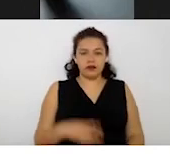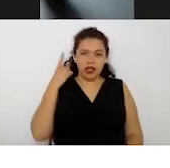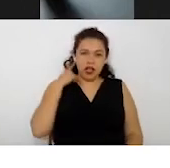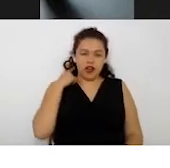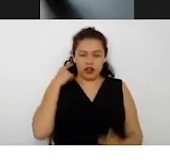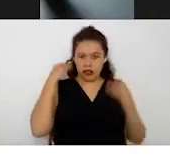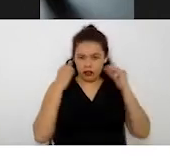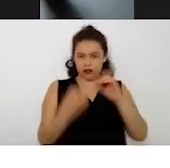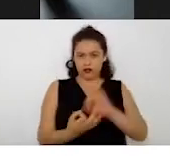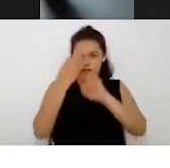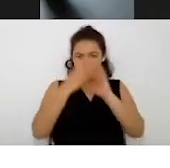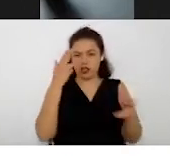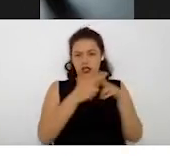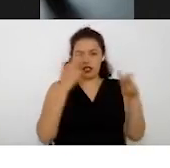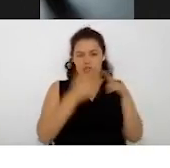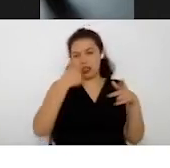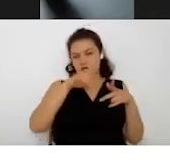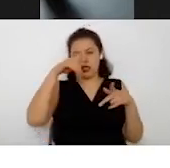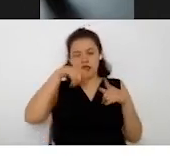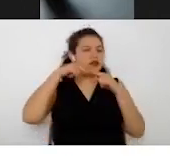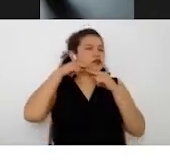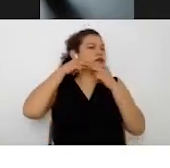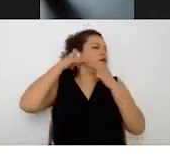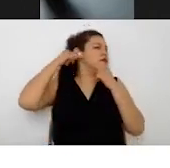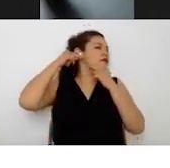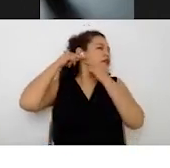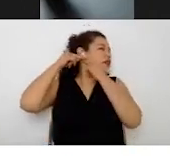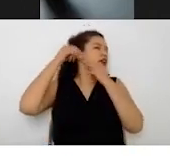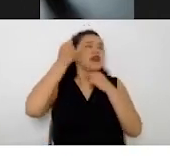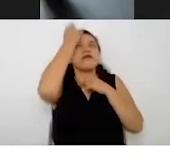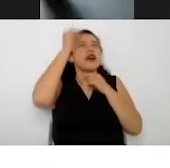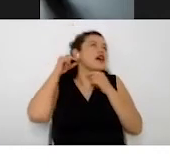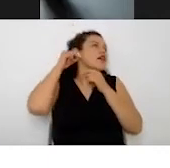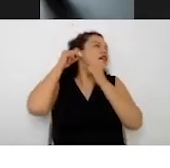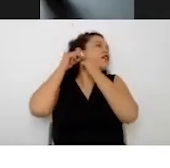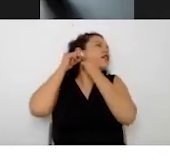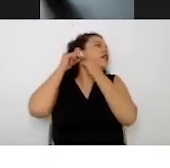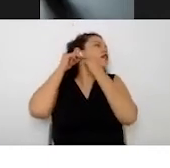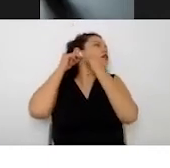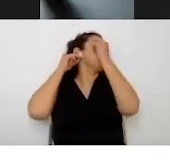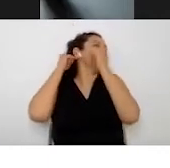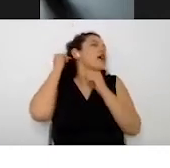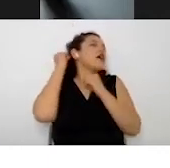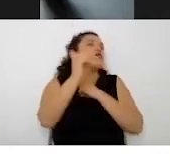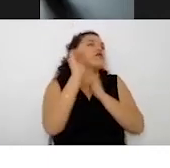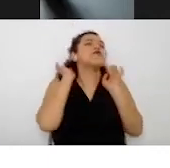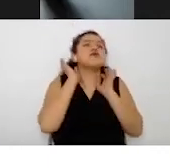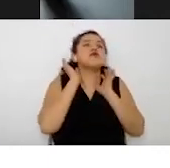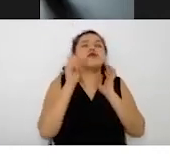Y hasta que se haga una línea recta imaginaria. ¿Entre qué? ¿O respecto a qué?